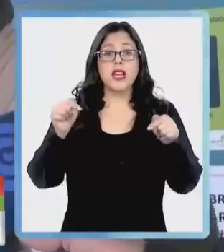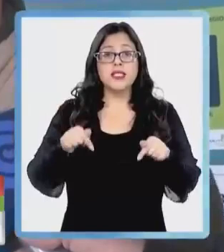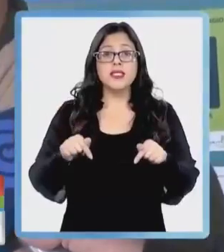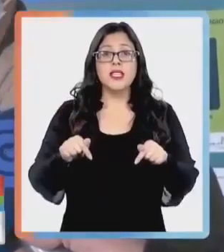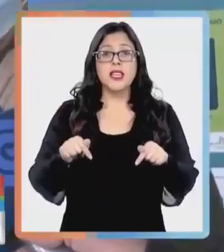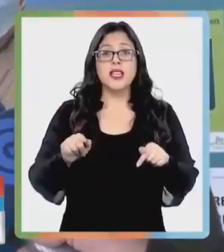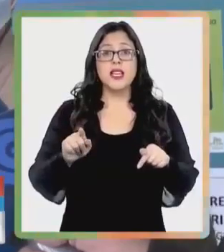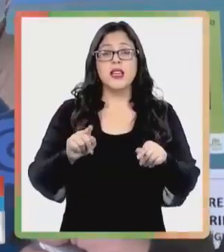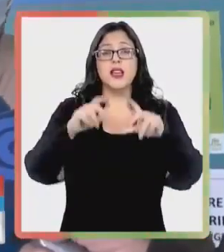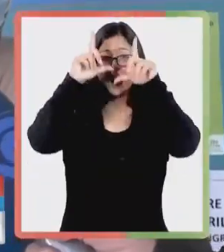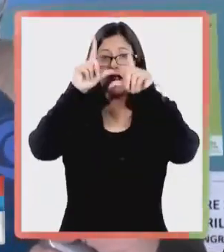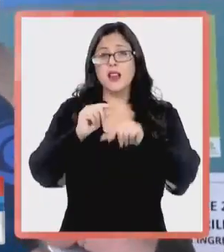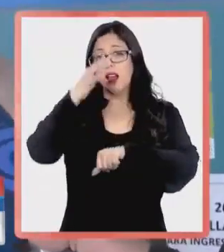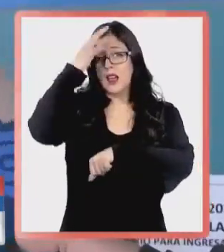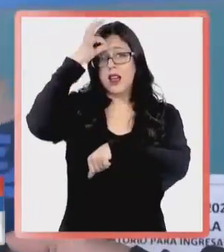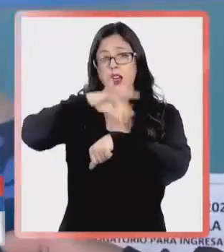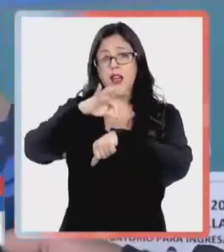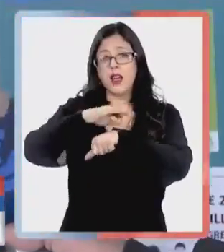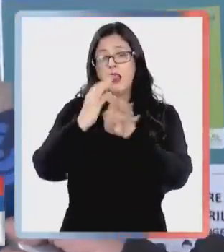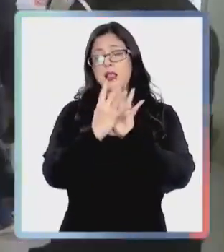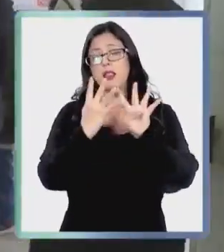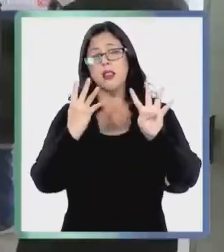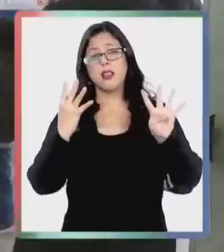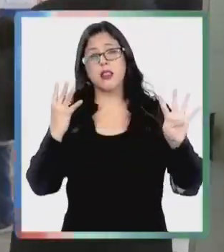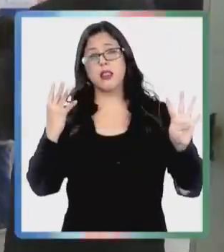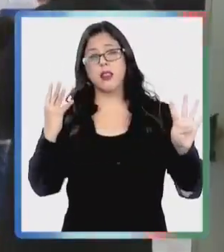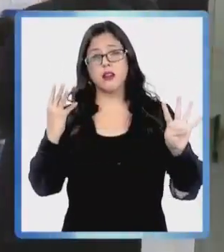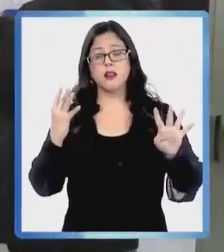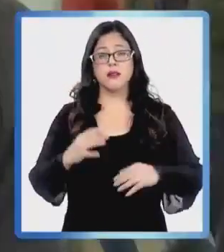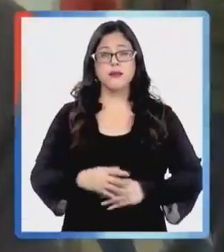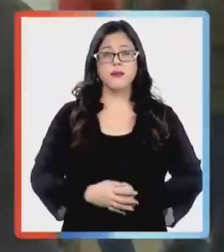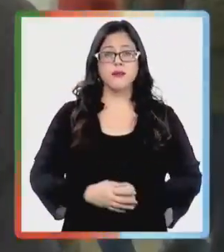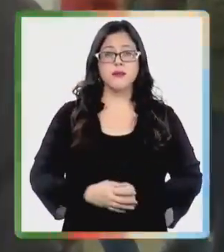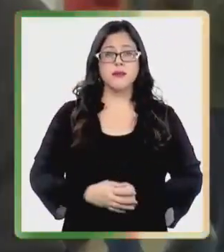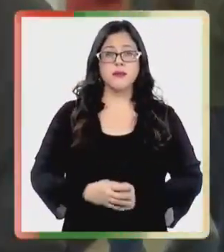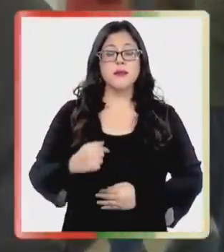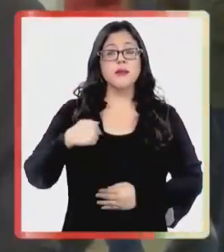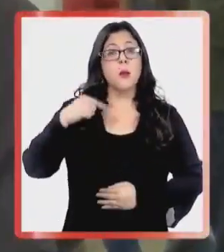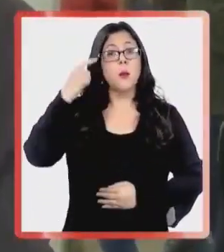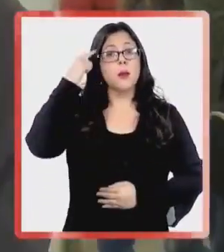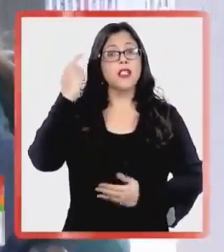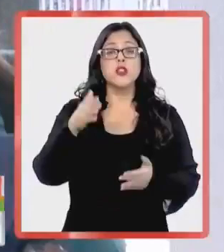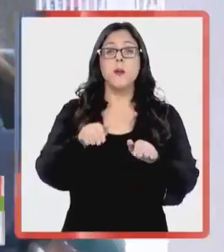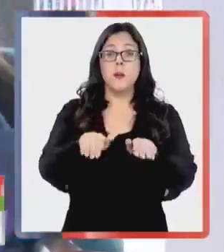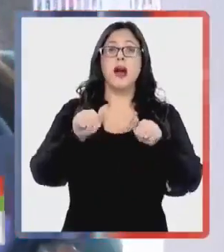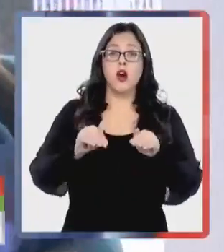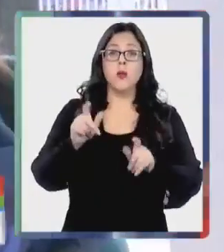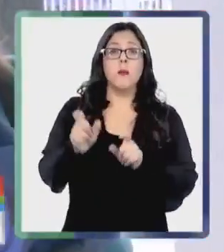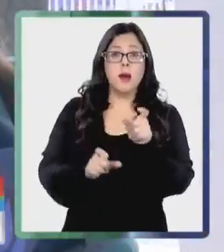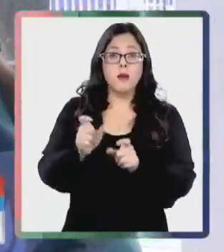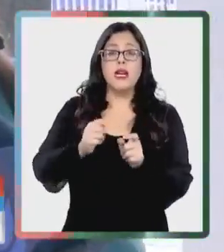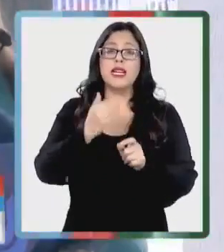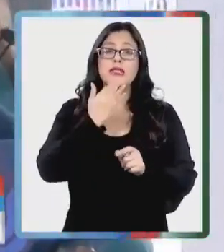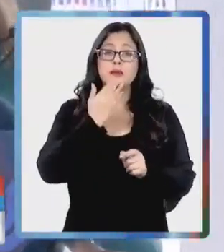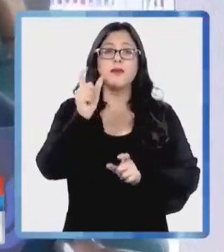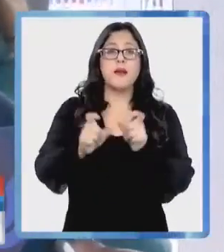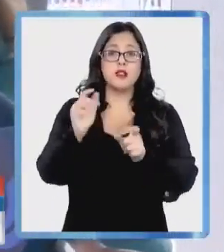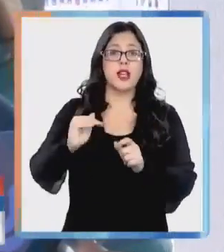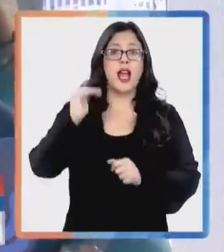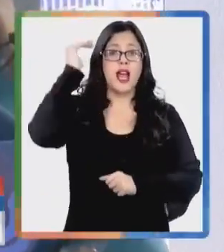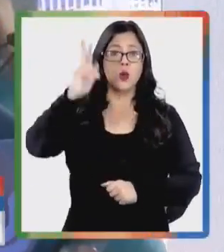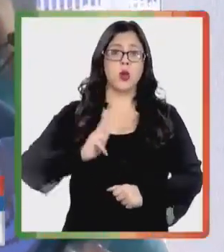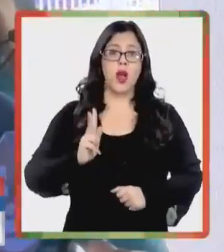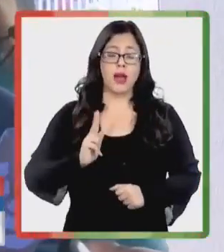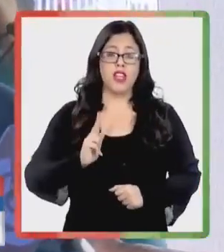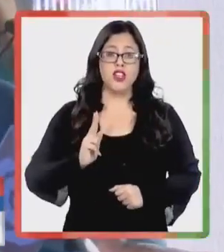nos contagiamos y nos seguimos enfermando haciendo filas largas y extensas. Creo que es más cómodo para las personas, incluso para las personas de